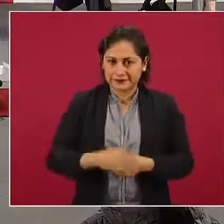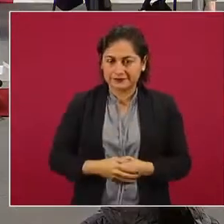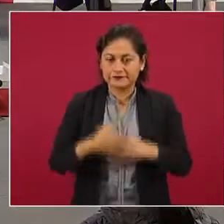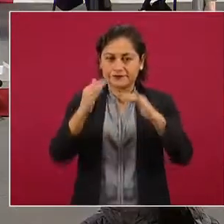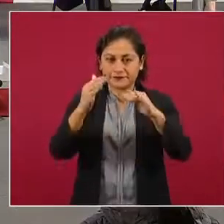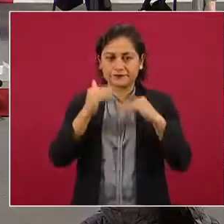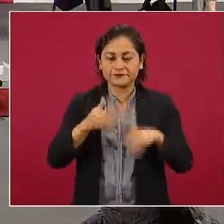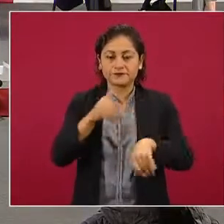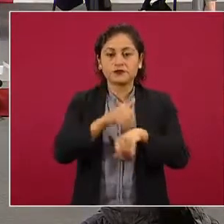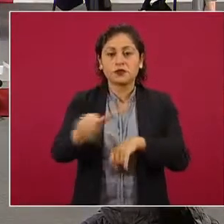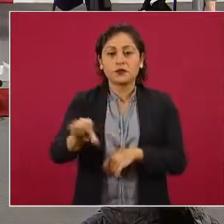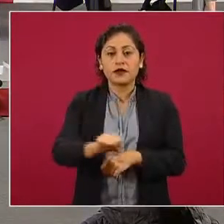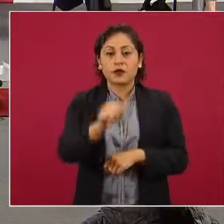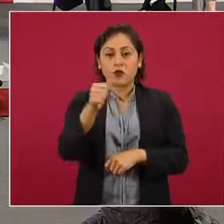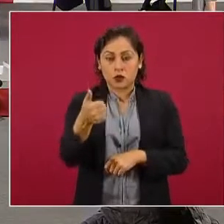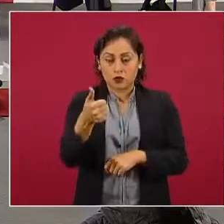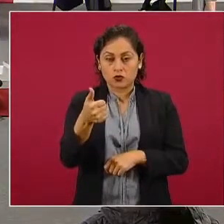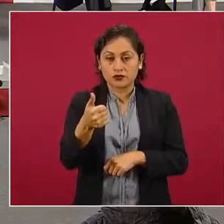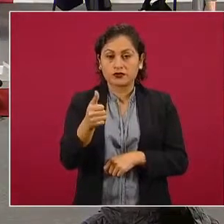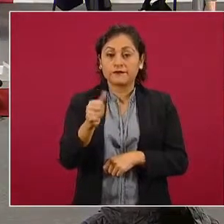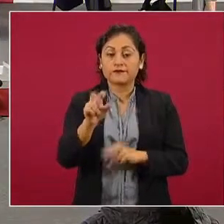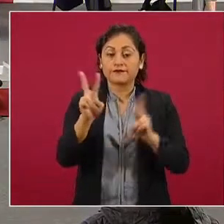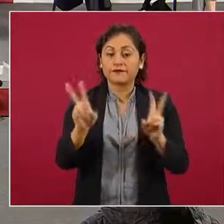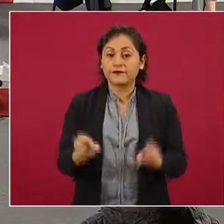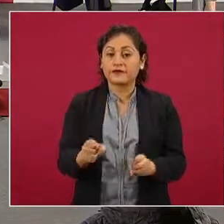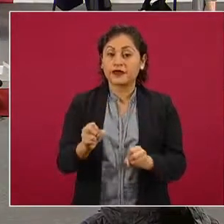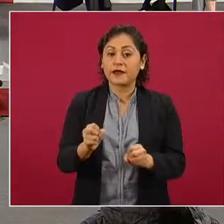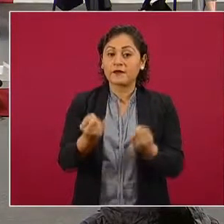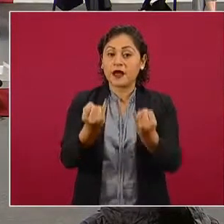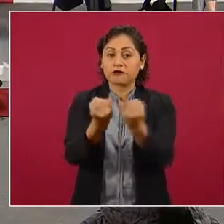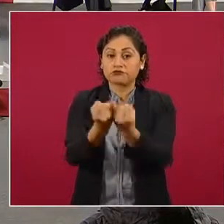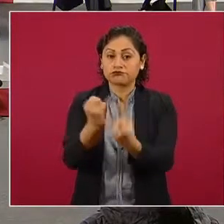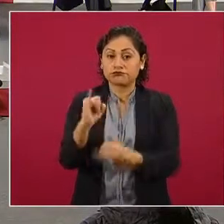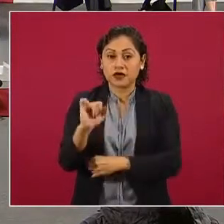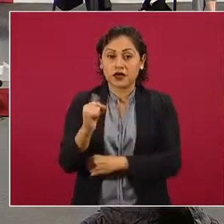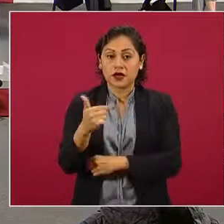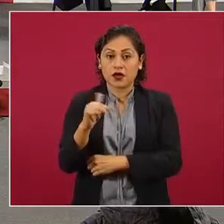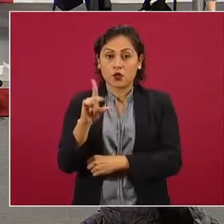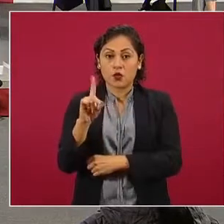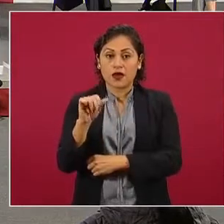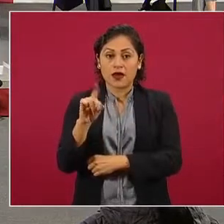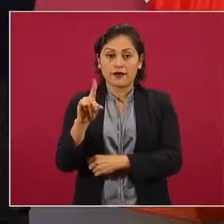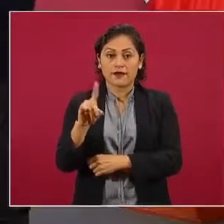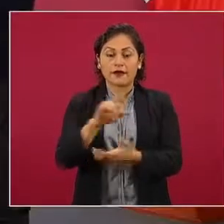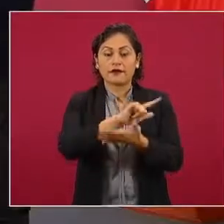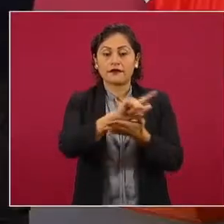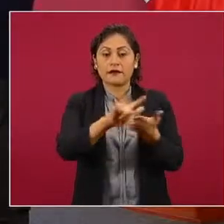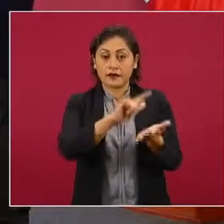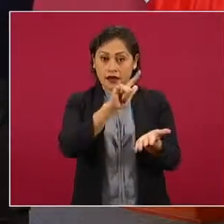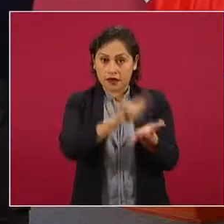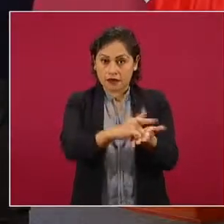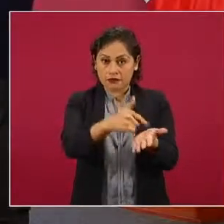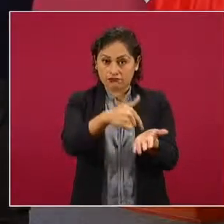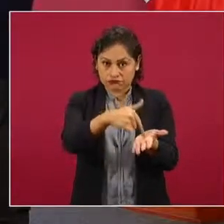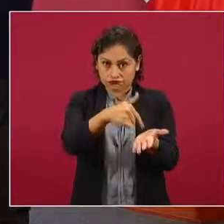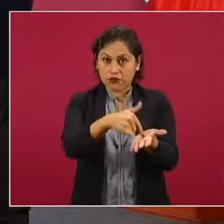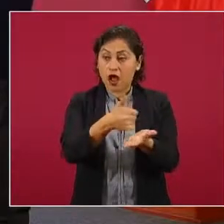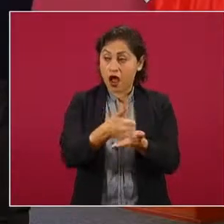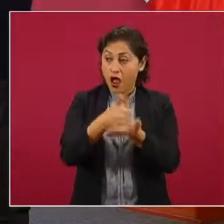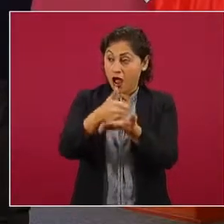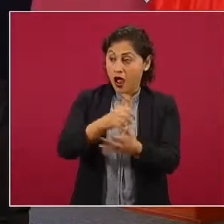punto 11 de la igualdad. La buena ley debe moderar la opulencia y